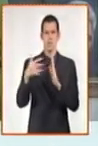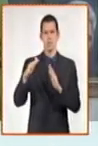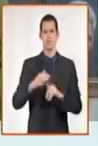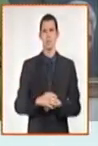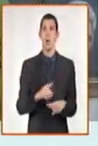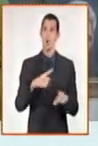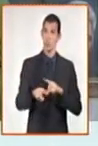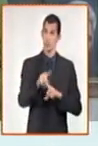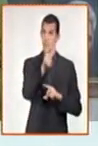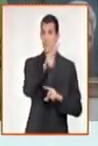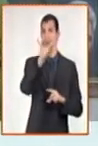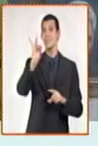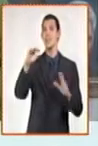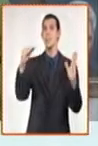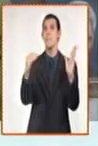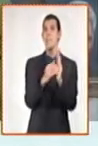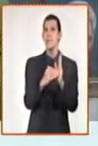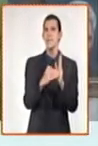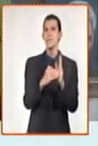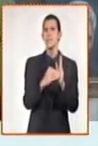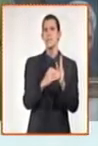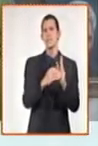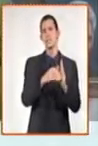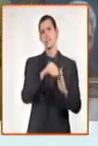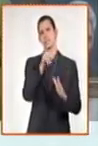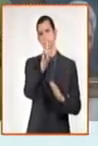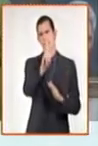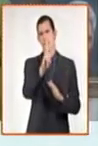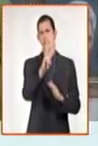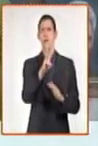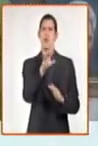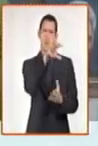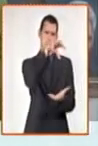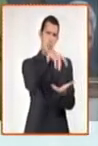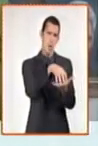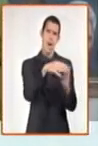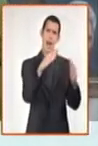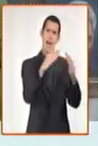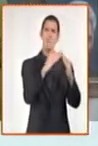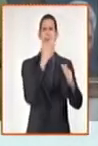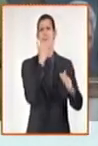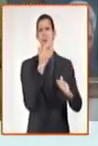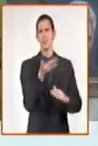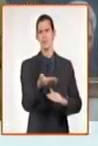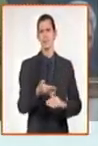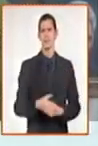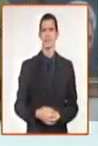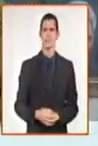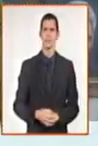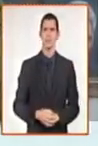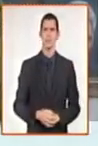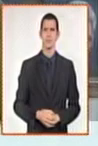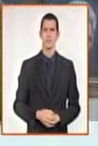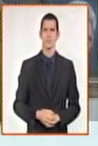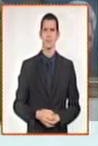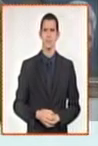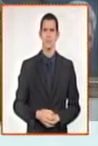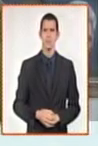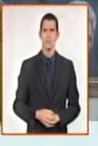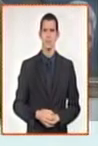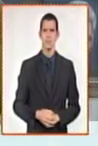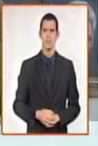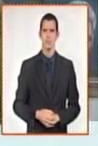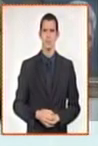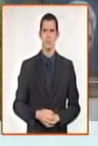fueron 27.003 afectaciones. Hay un número de edificios también que estuvieron afectados, fundamentalmente los